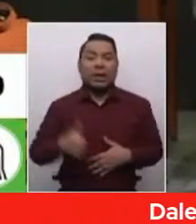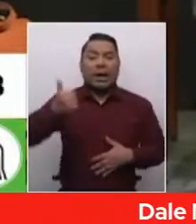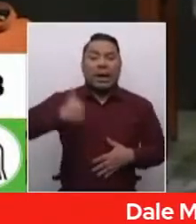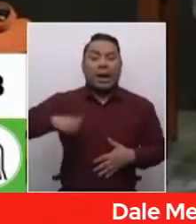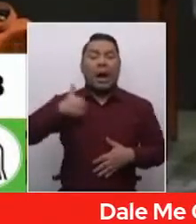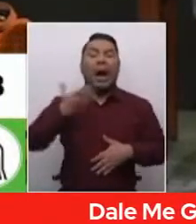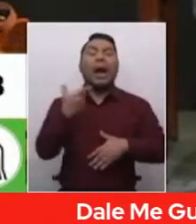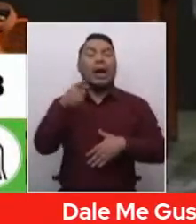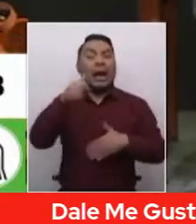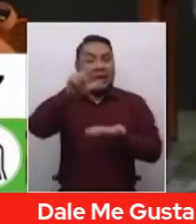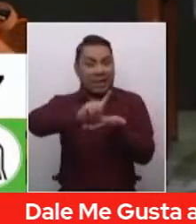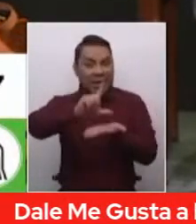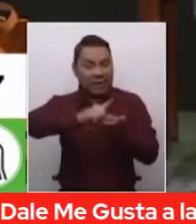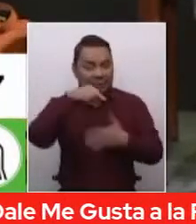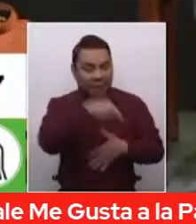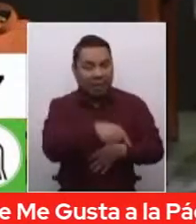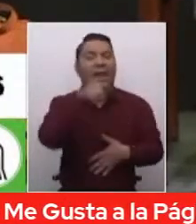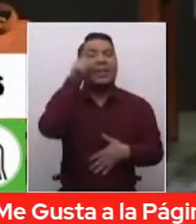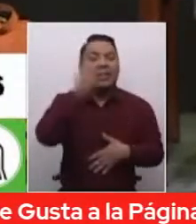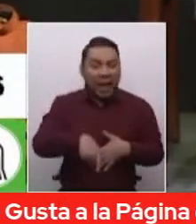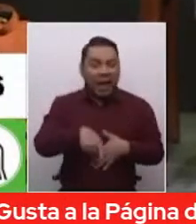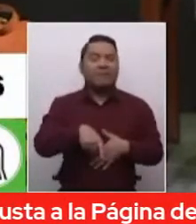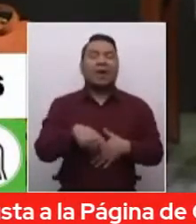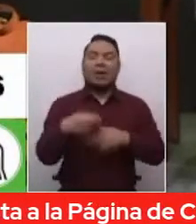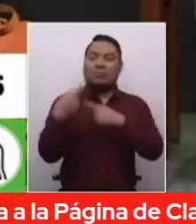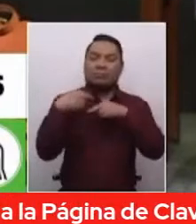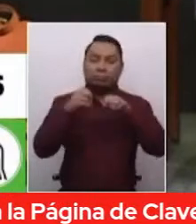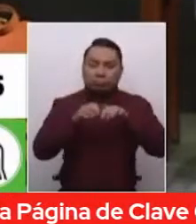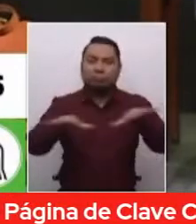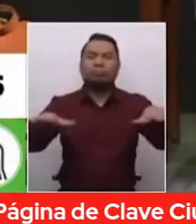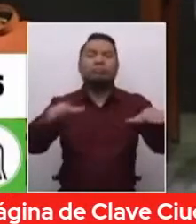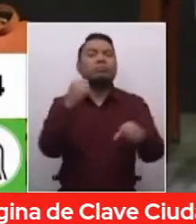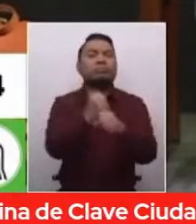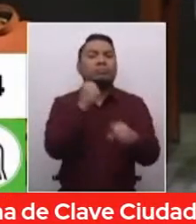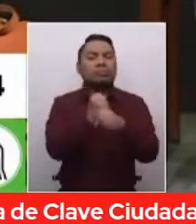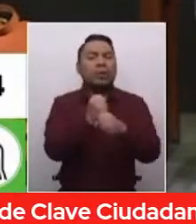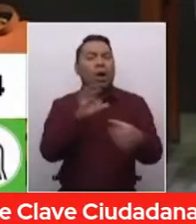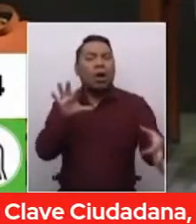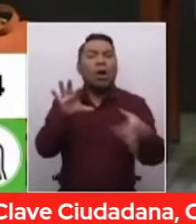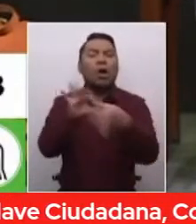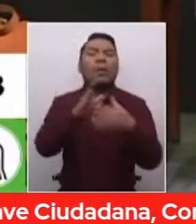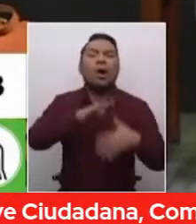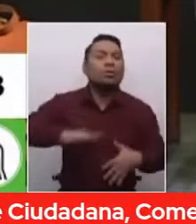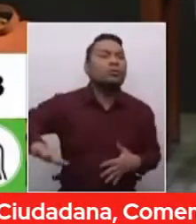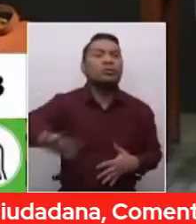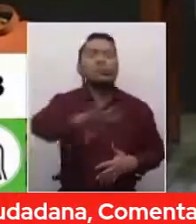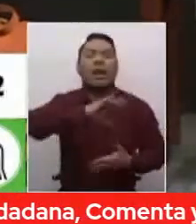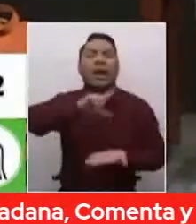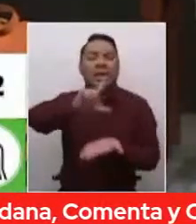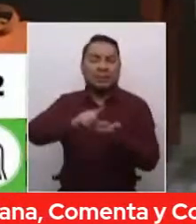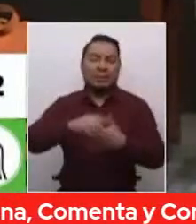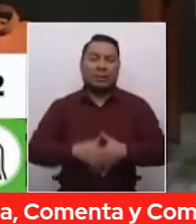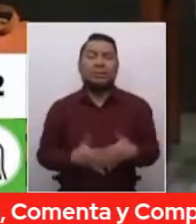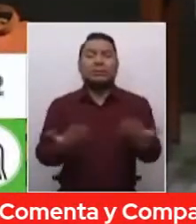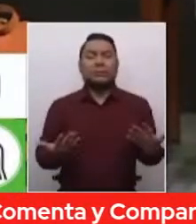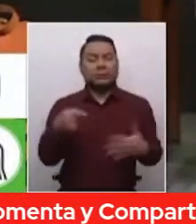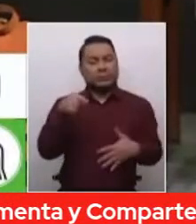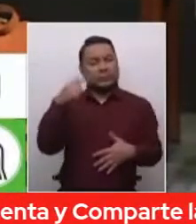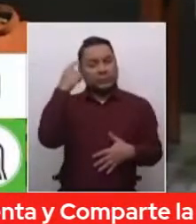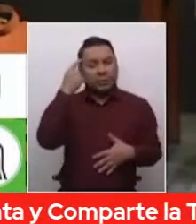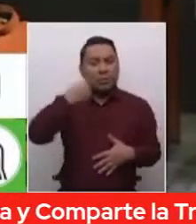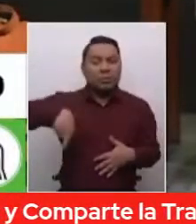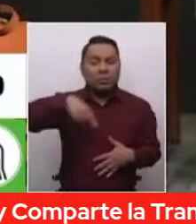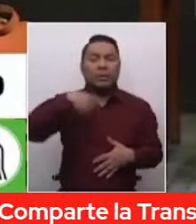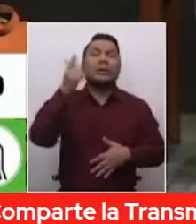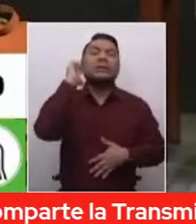del alcalde metropolitano de Lima debe alcanzar la injerencia del territorio de Lima metropolitana. En ese sentido, nosotros vamos